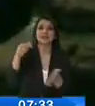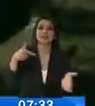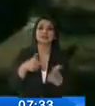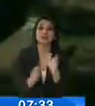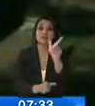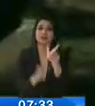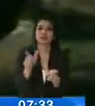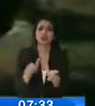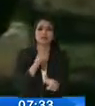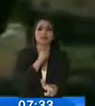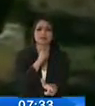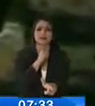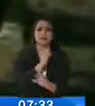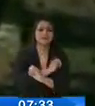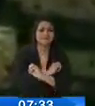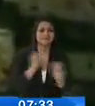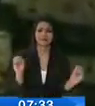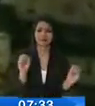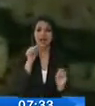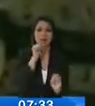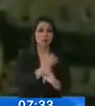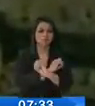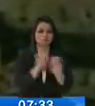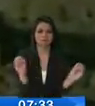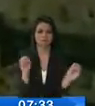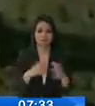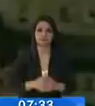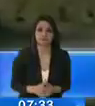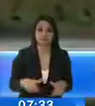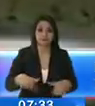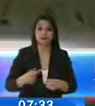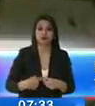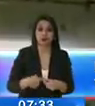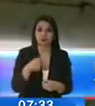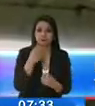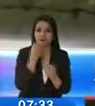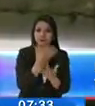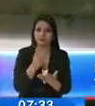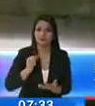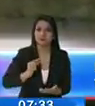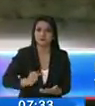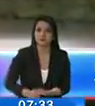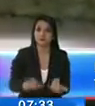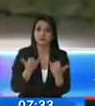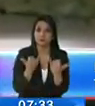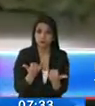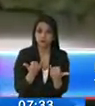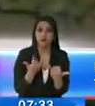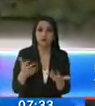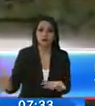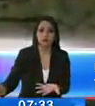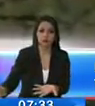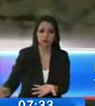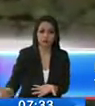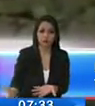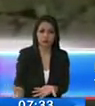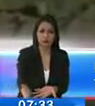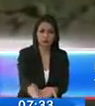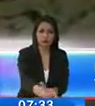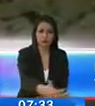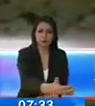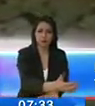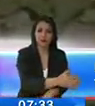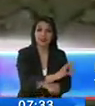de líquido vital sin embargo para emplear los detalles puesto que ustedes pueden ver en imágenes que en estos momentos se está limpiando todo el lugar que